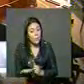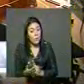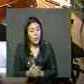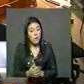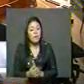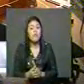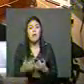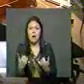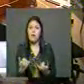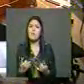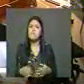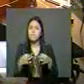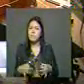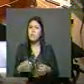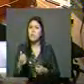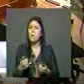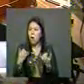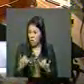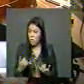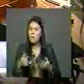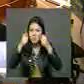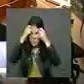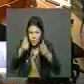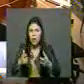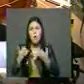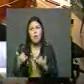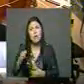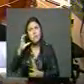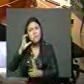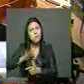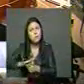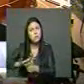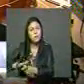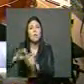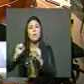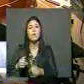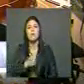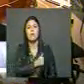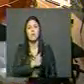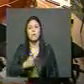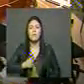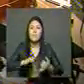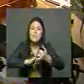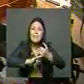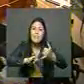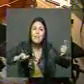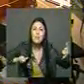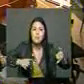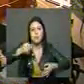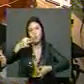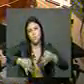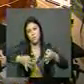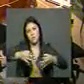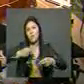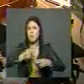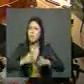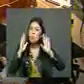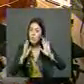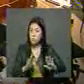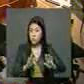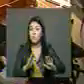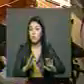por fortuna lo tenemos en nuestro Estado, y es la autonomía e independencia judicial. Porque se quiere